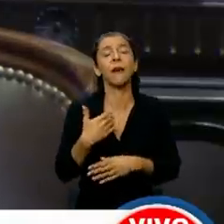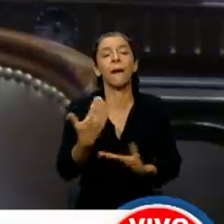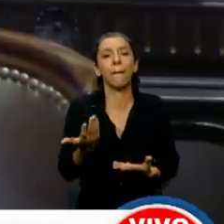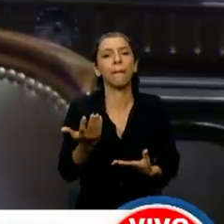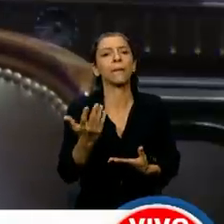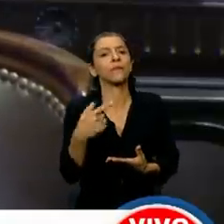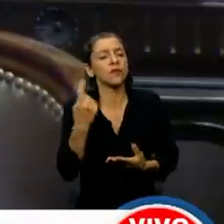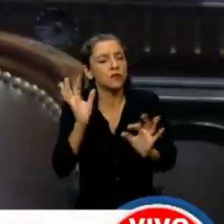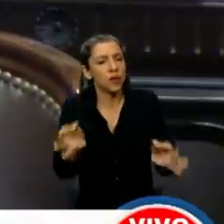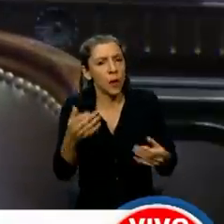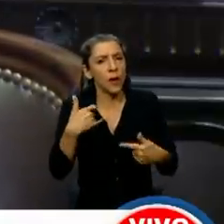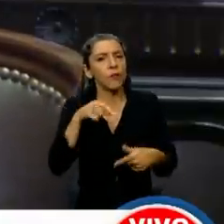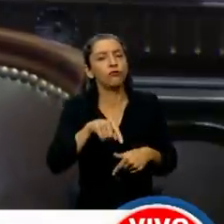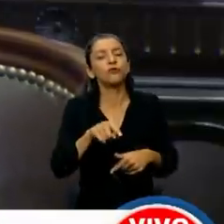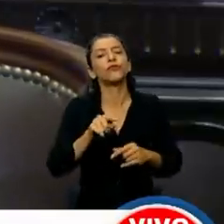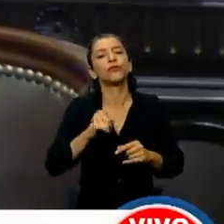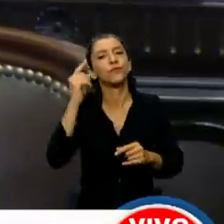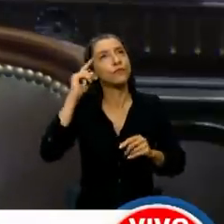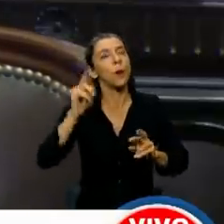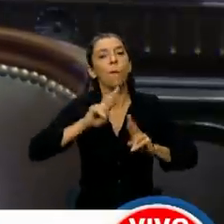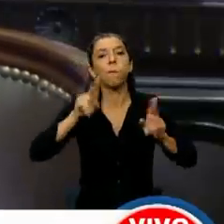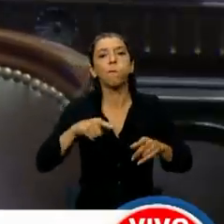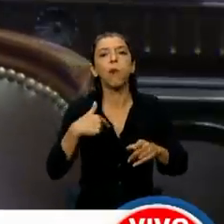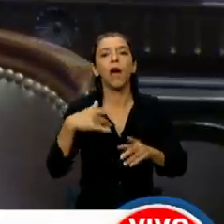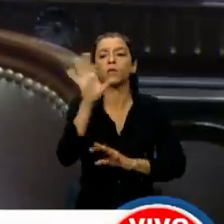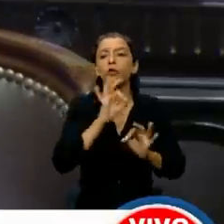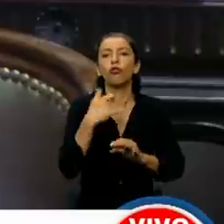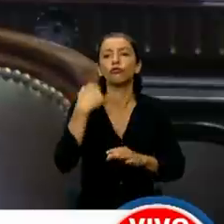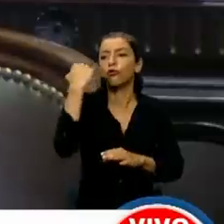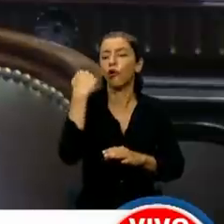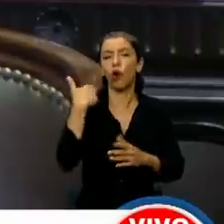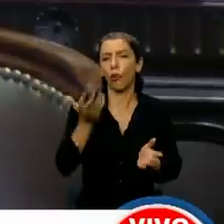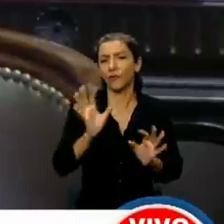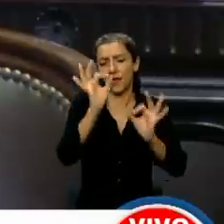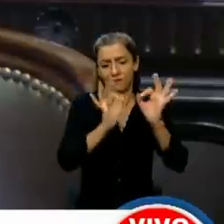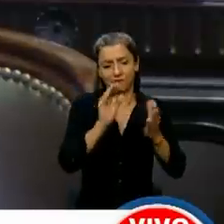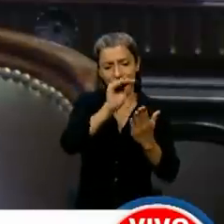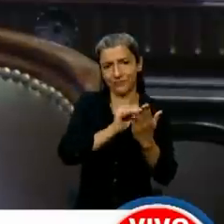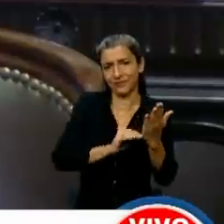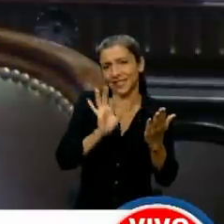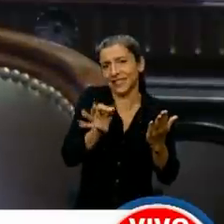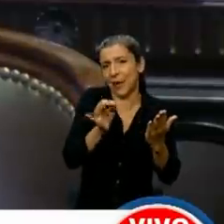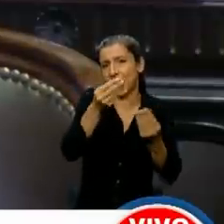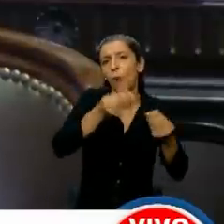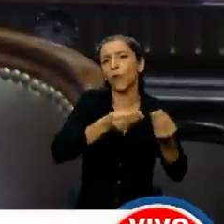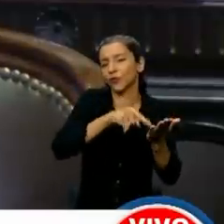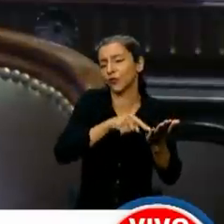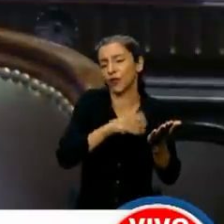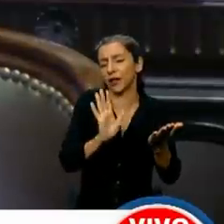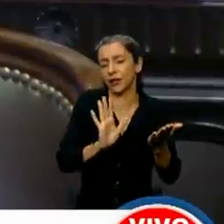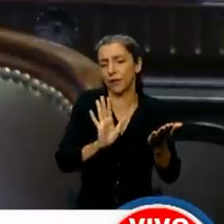macroeconómicas son desacertadas están desactualizadas y esto torna el presupuesto aún más inviable